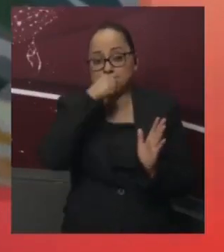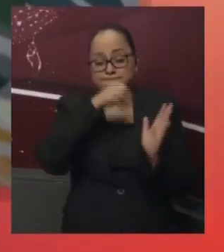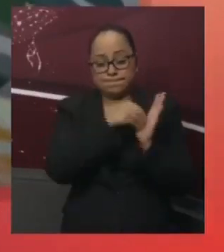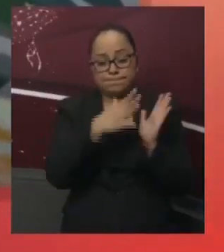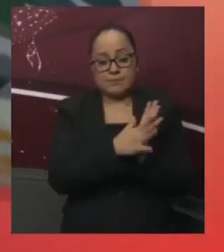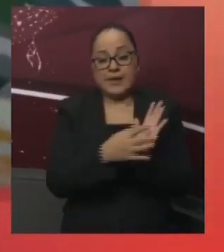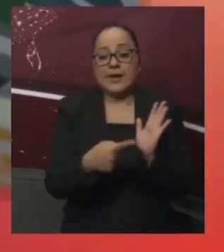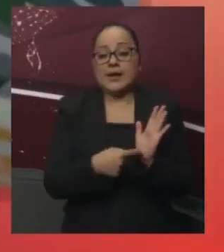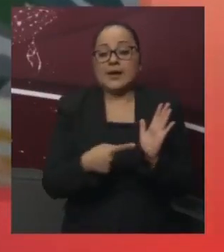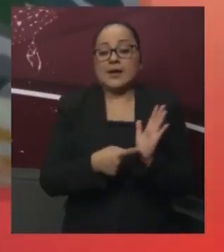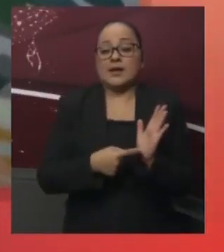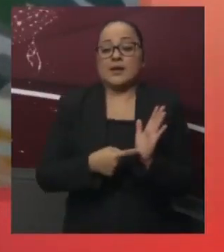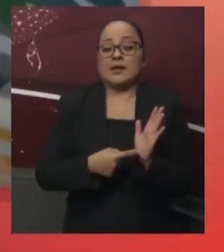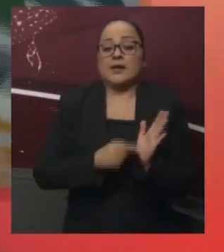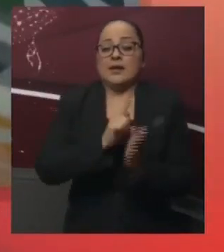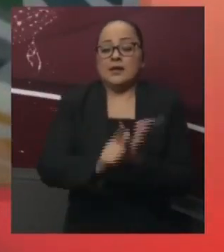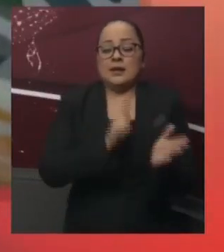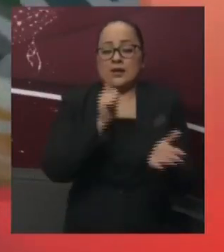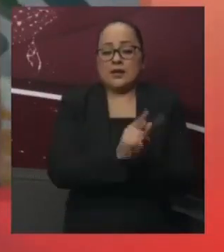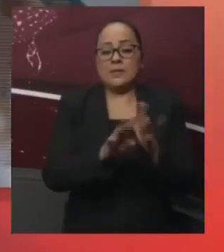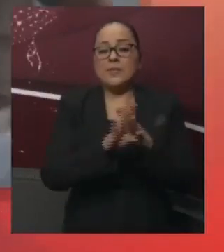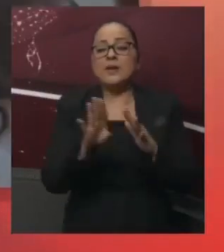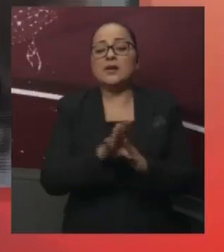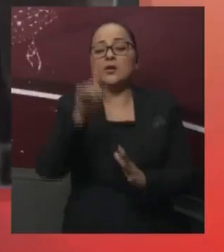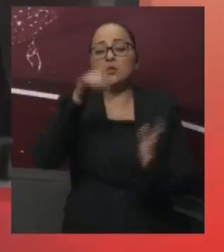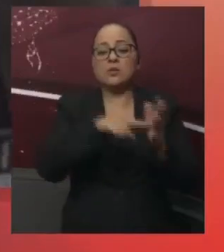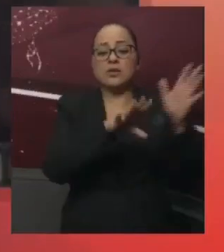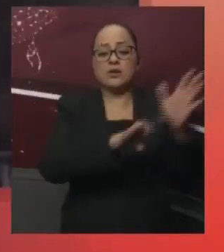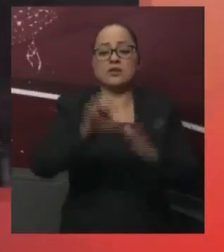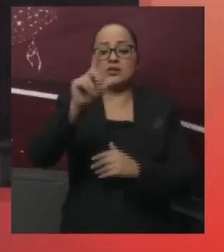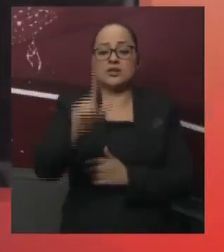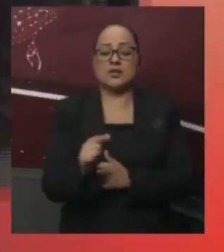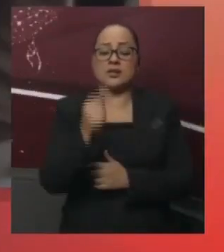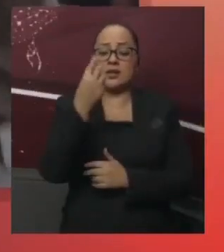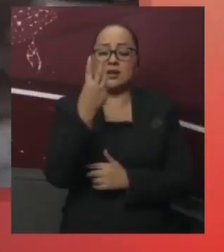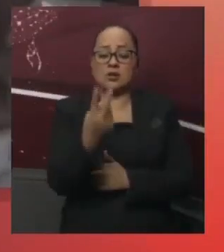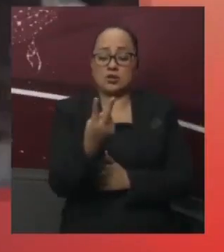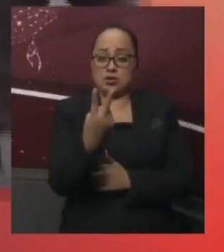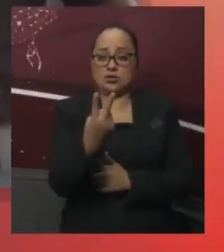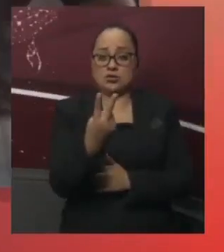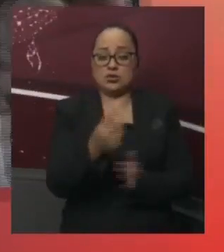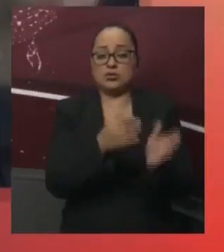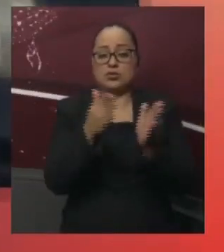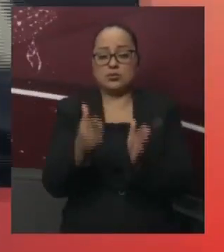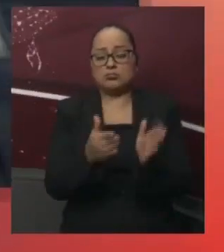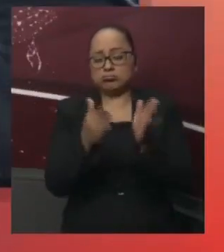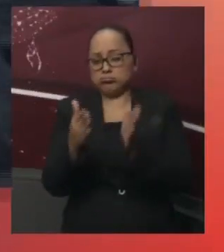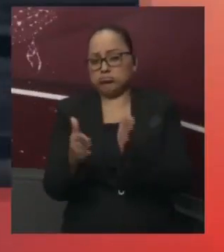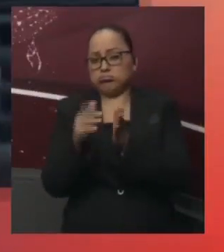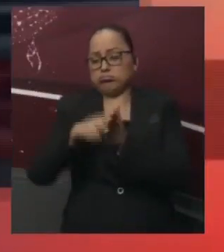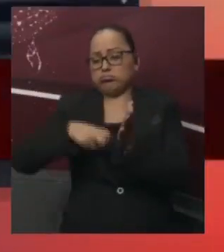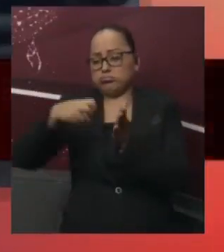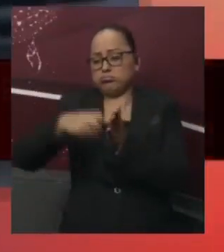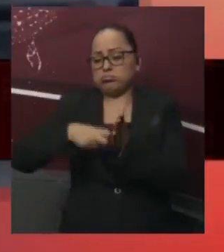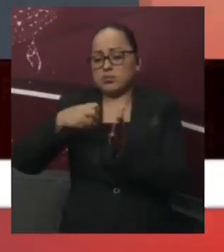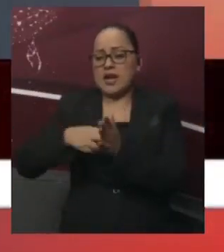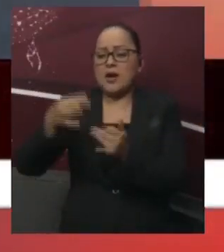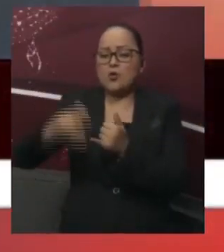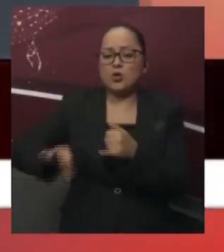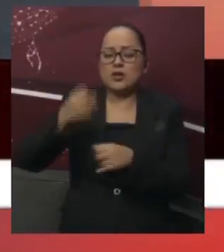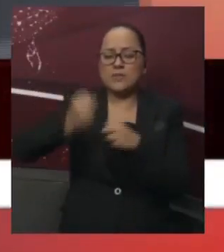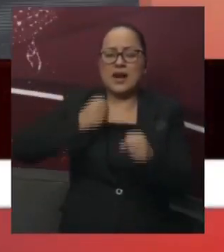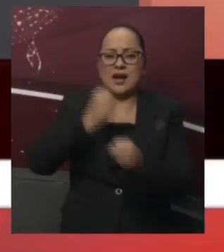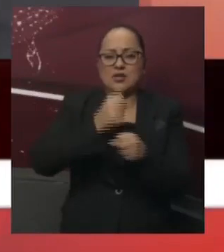Migración redactada, creo que fue en 1972, que claro ha recibido modificaciones, creo que la última es del